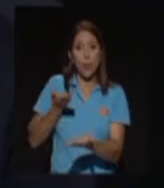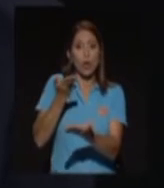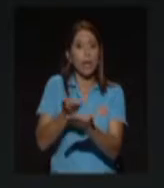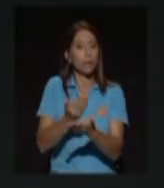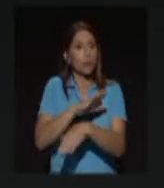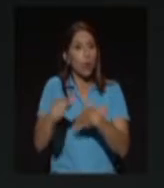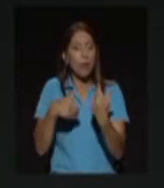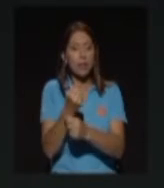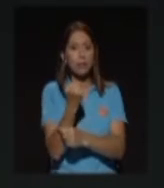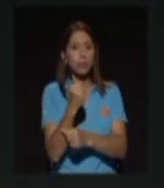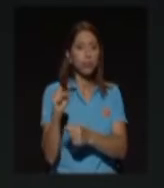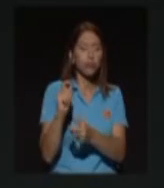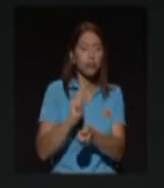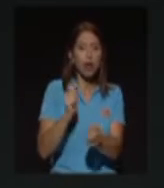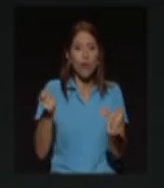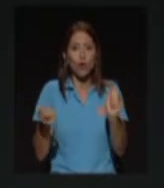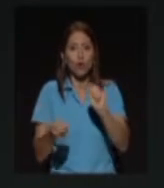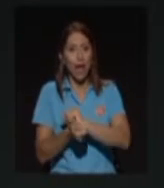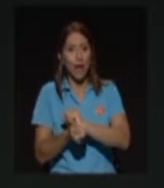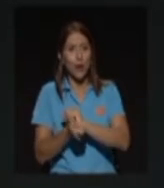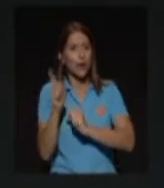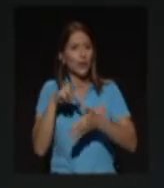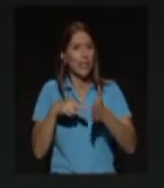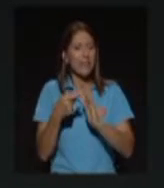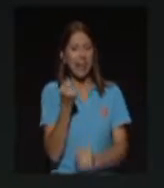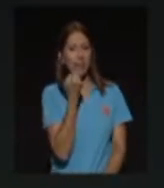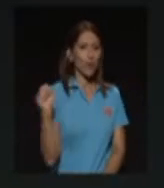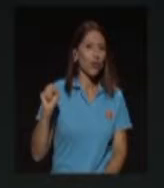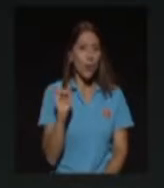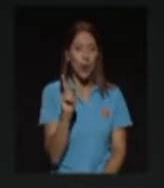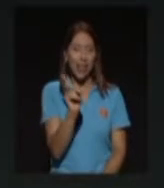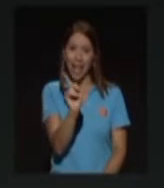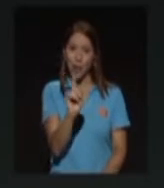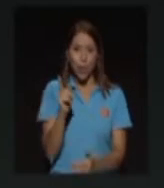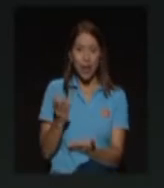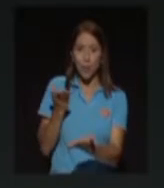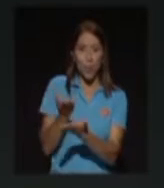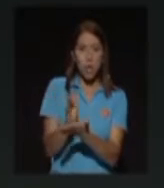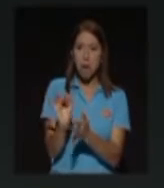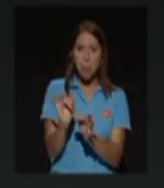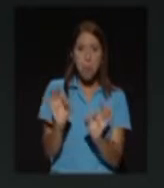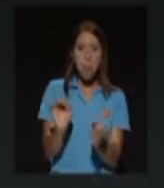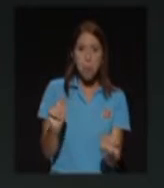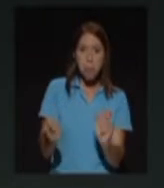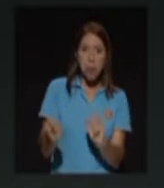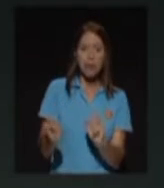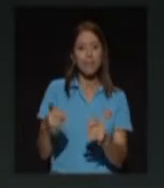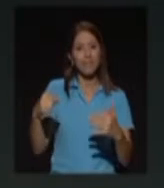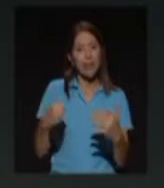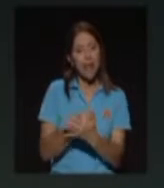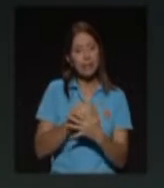revolucionario, sin ser desde luego una revolución violenta lo que proponía, ¿verdad? Fue una gran lástima